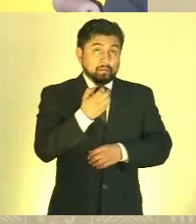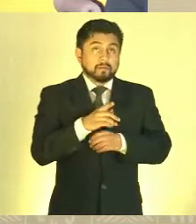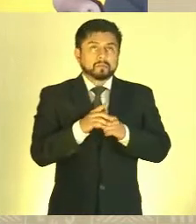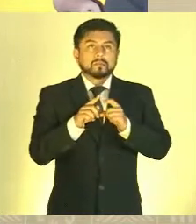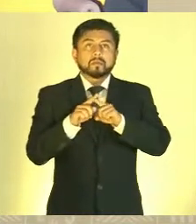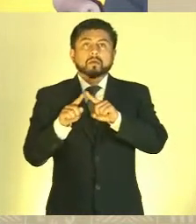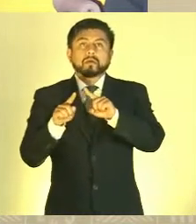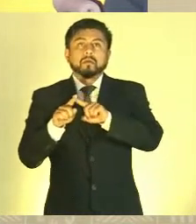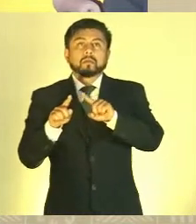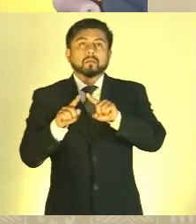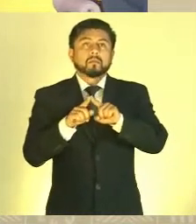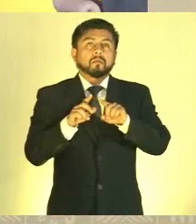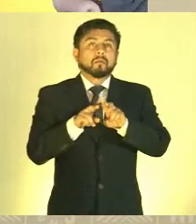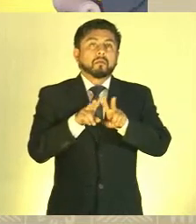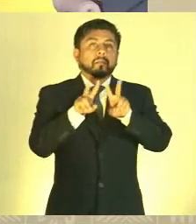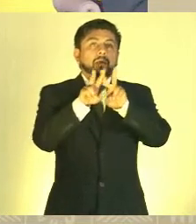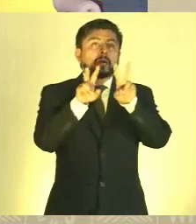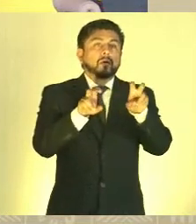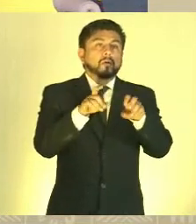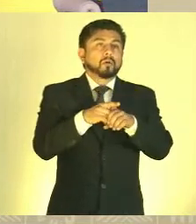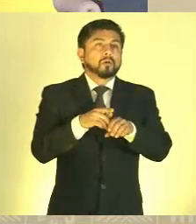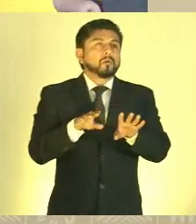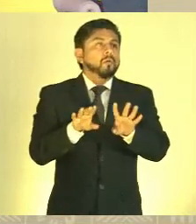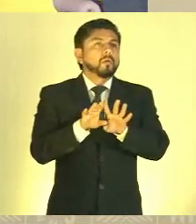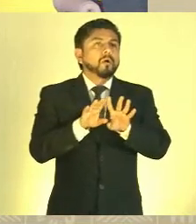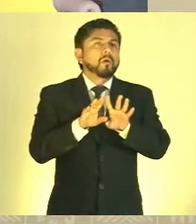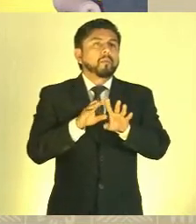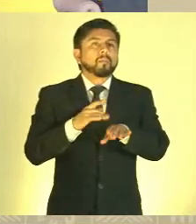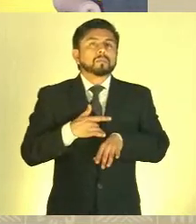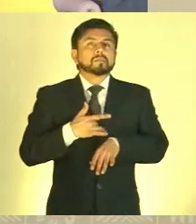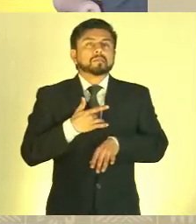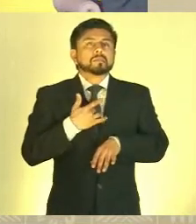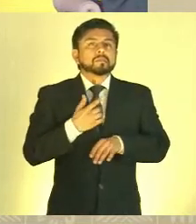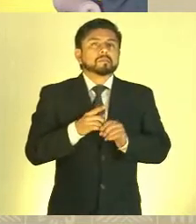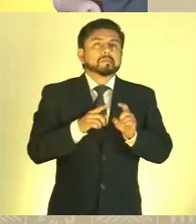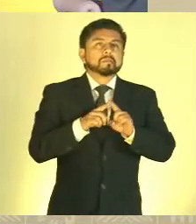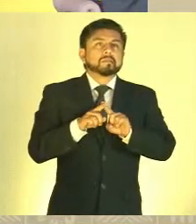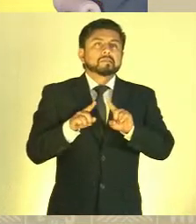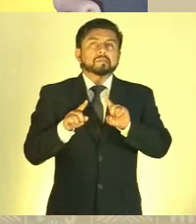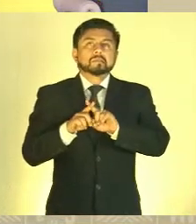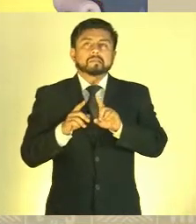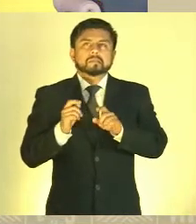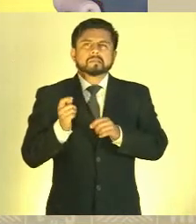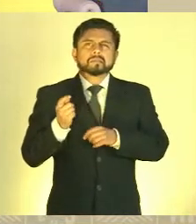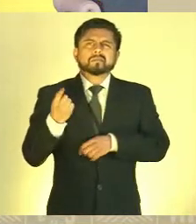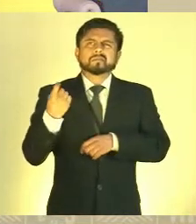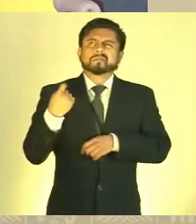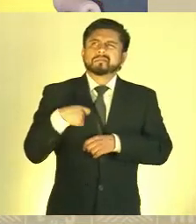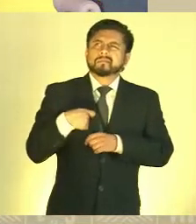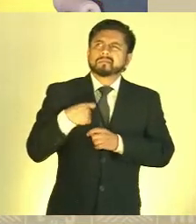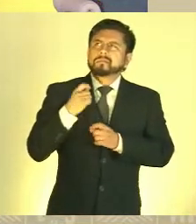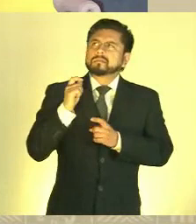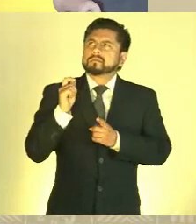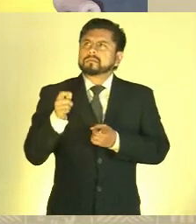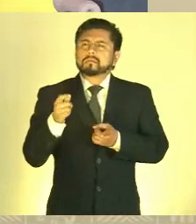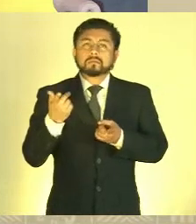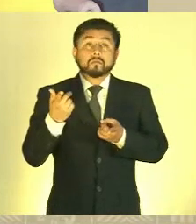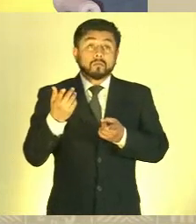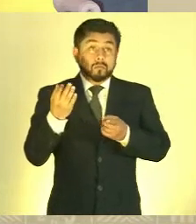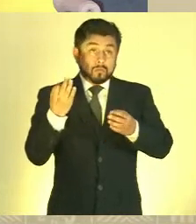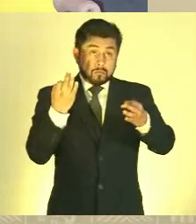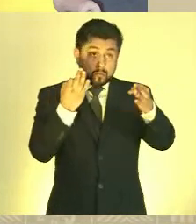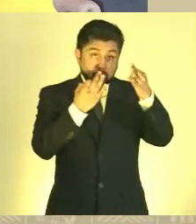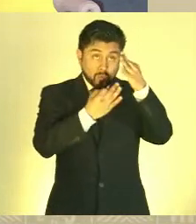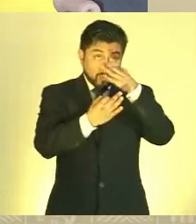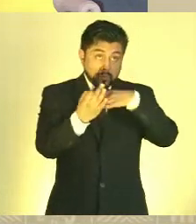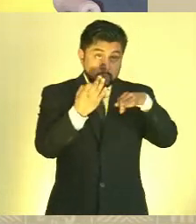esas situaciones nos ponen en el borde de todas nuestras certezas. Es decir, todo lo que creemos